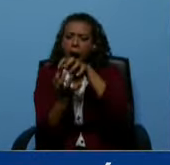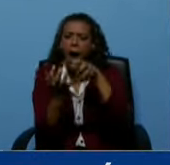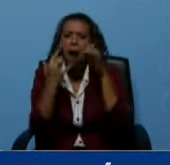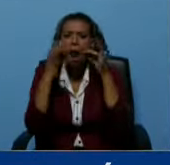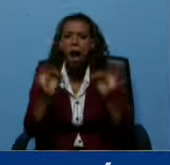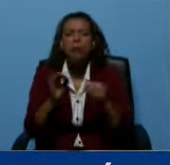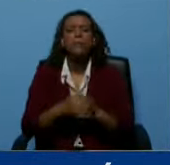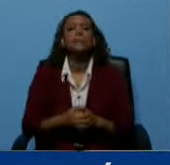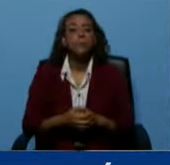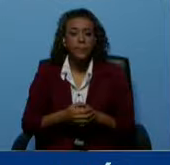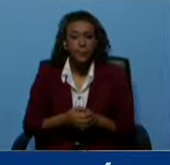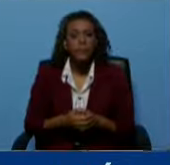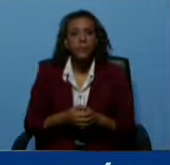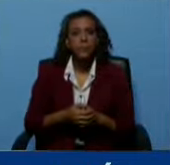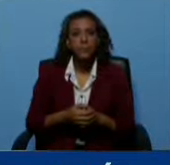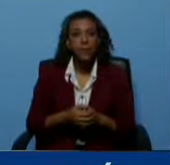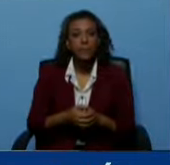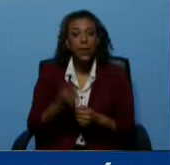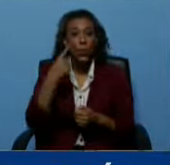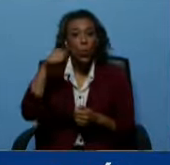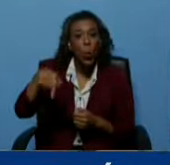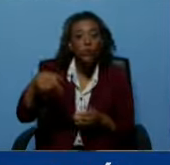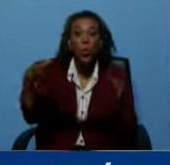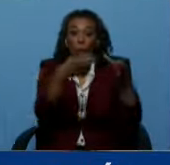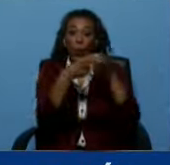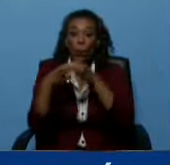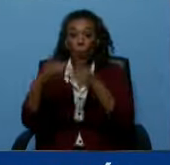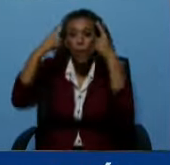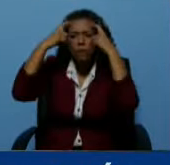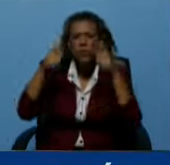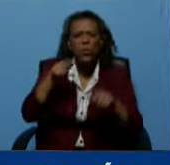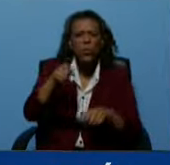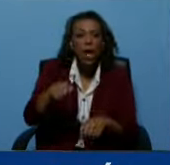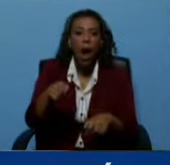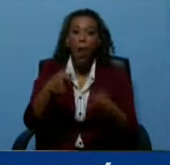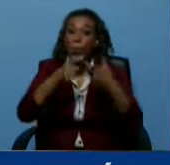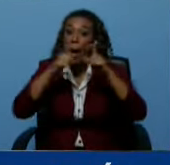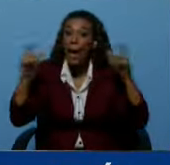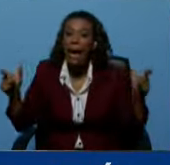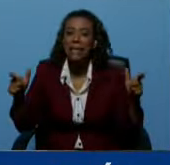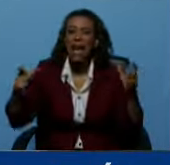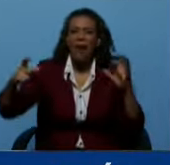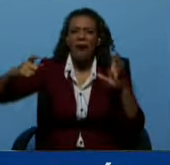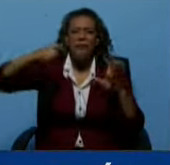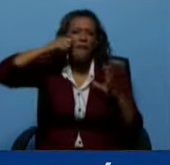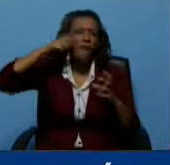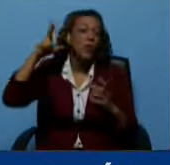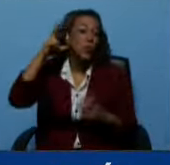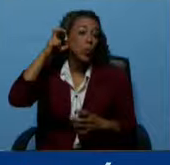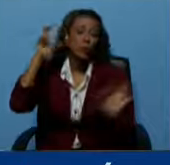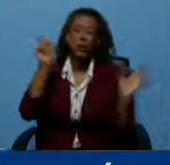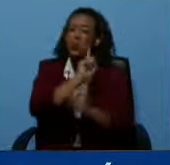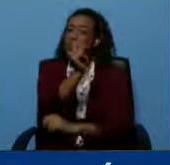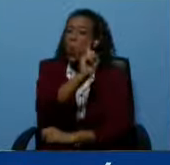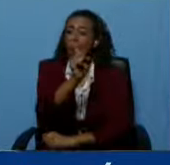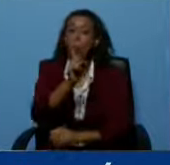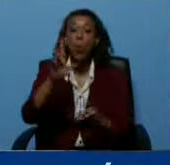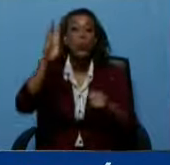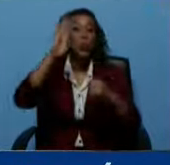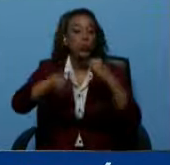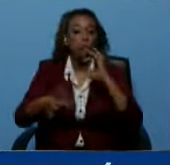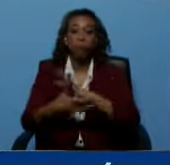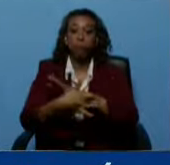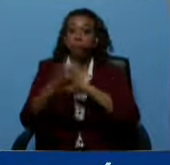dicen que este equipo no genera ese ruido. Efectivamente, tenemos equipos de última